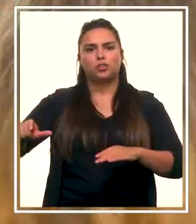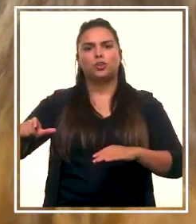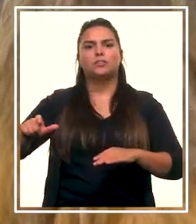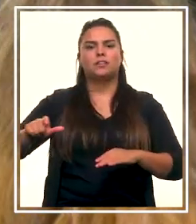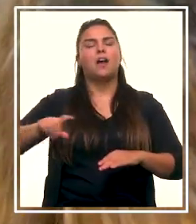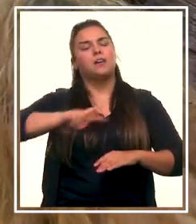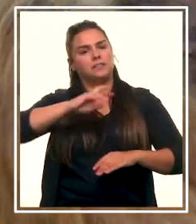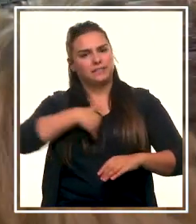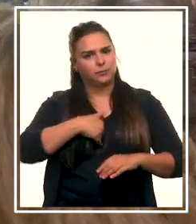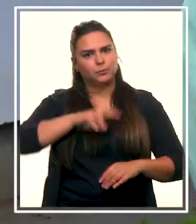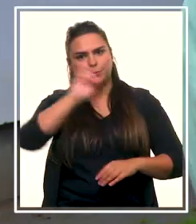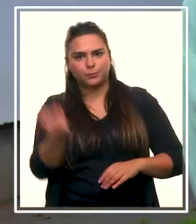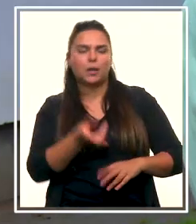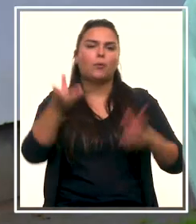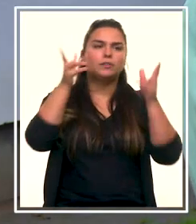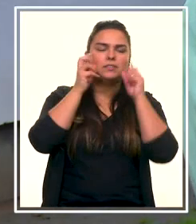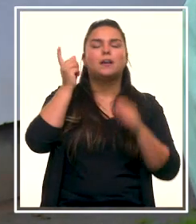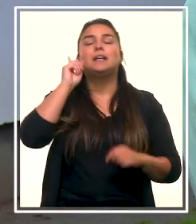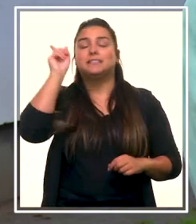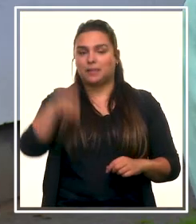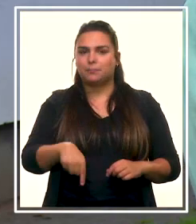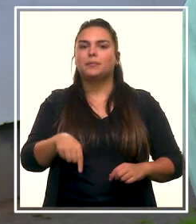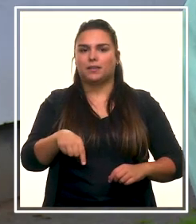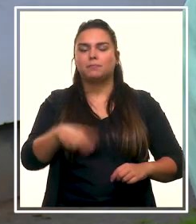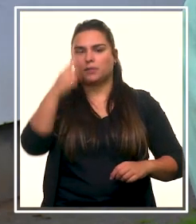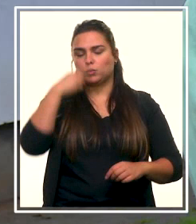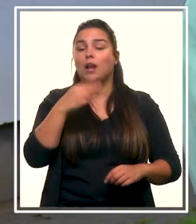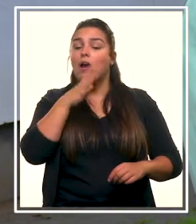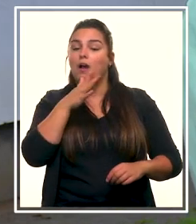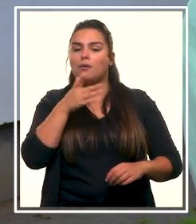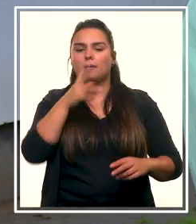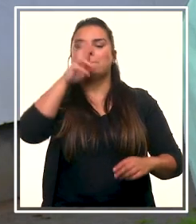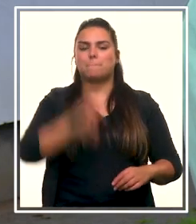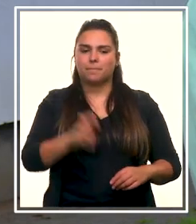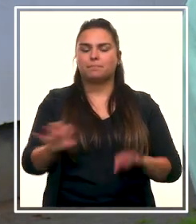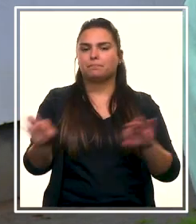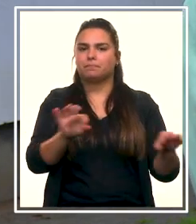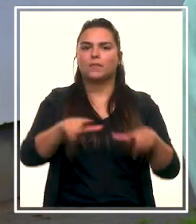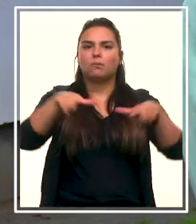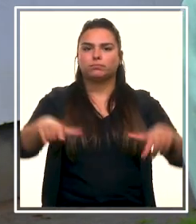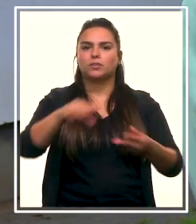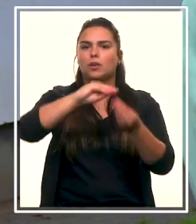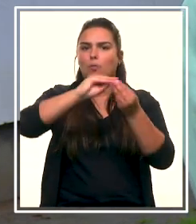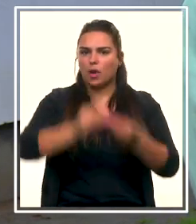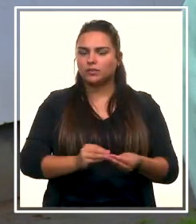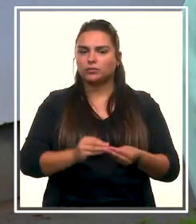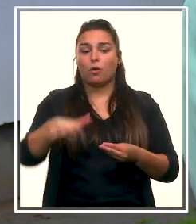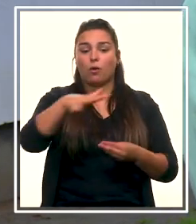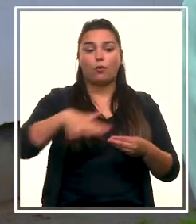y visual. Validamos los sistemas de accesibilidad instalados en los